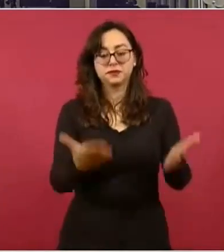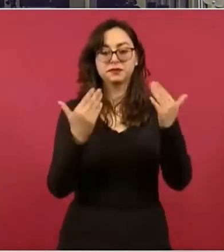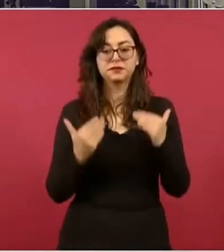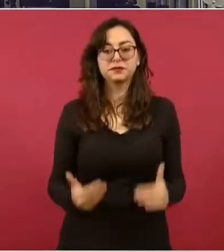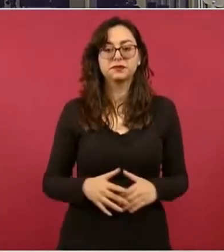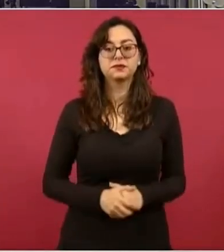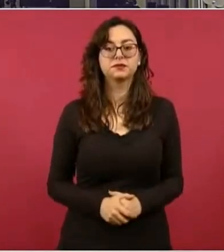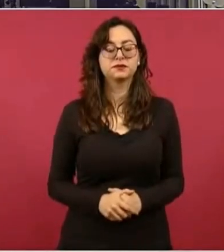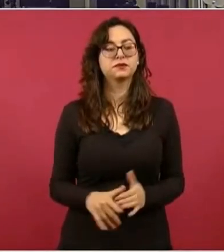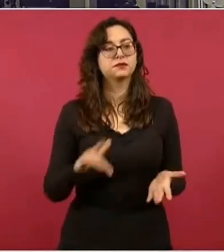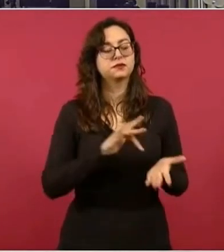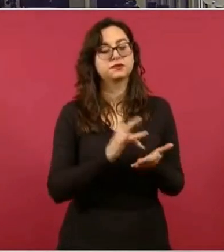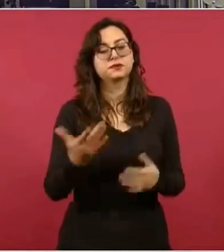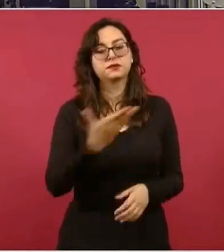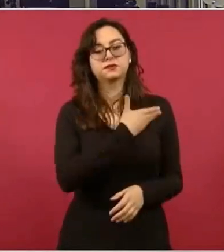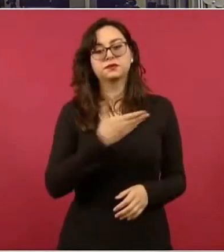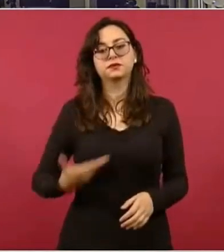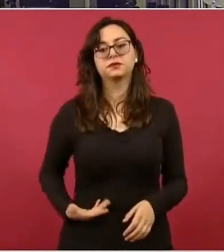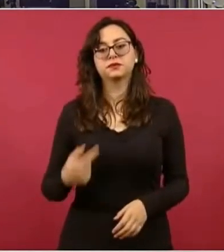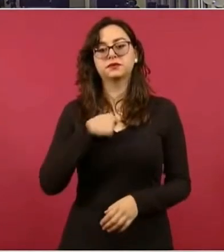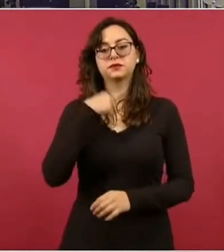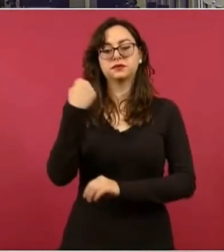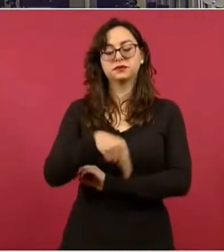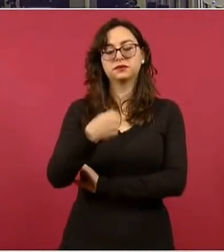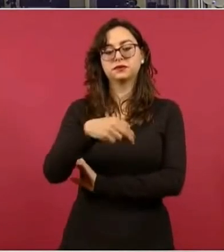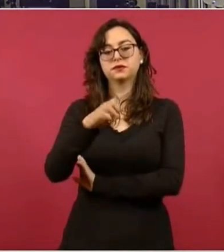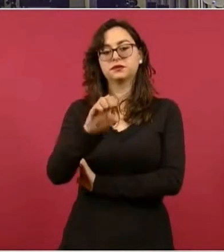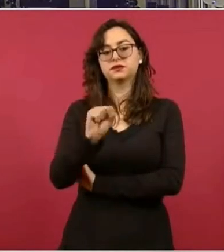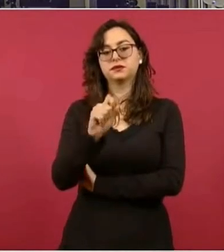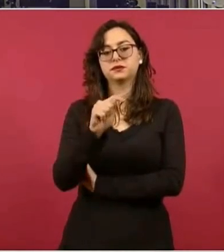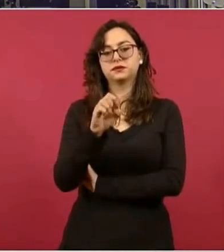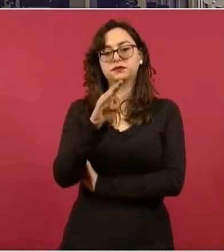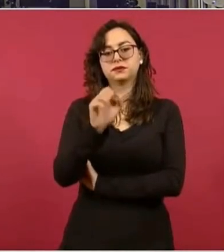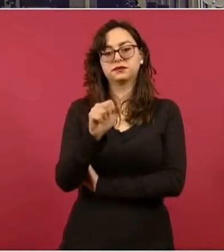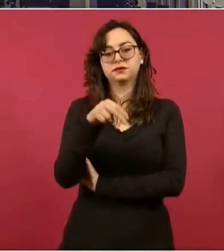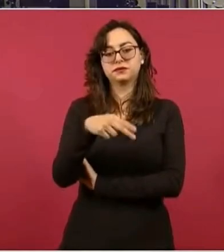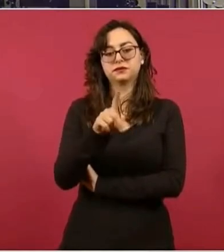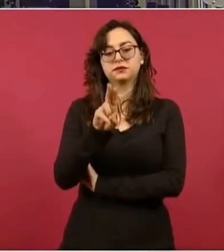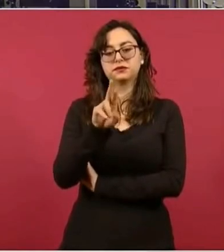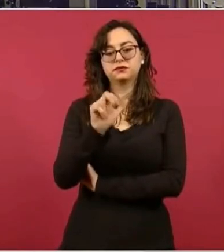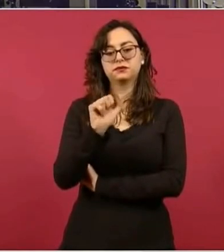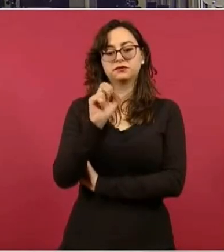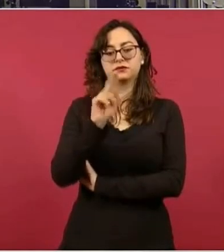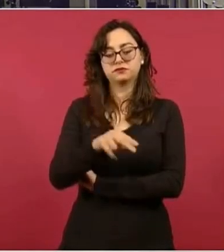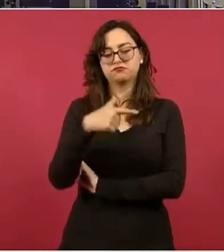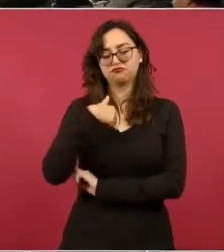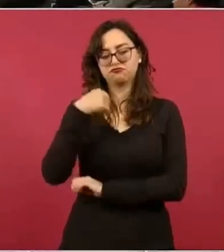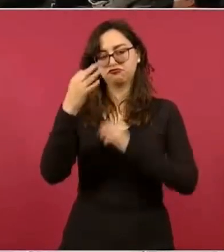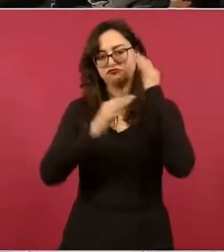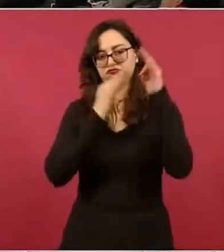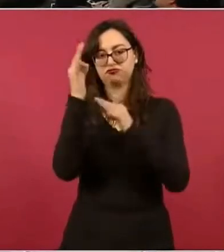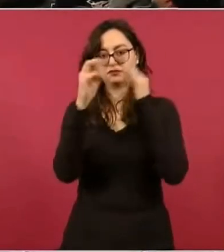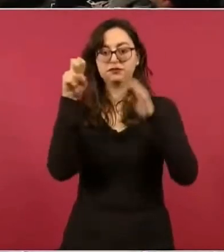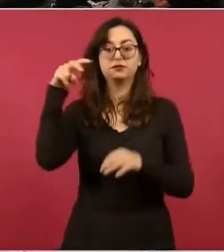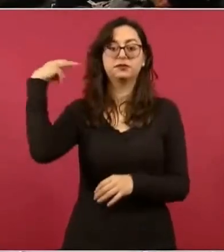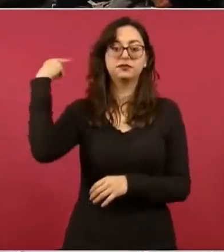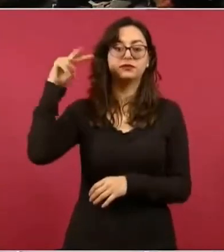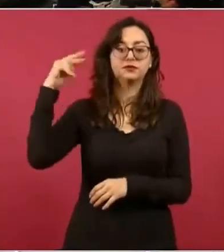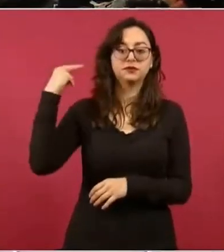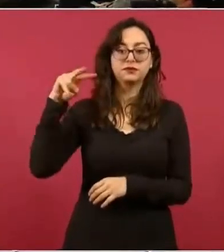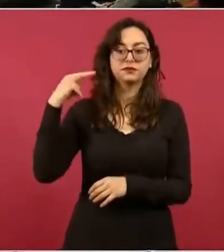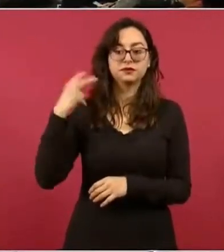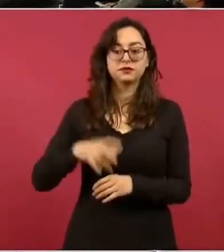Gracias presidente Esteban Durán vanguardia de Veracruz presidente ante los últimos acontecimientos que han